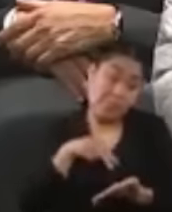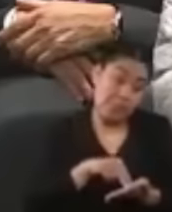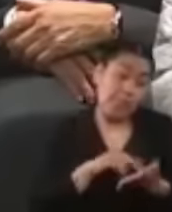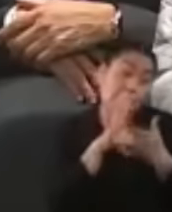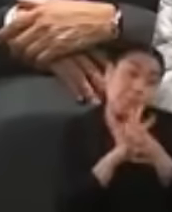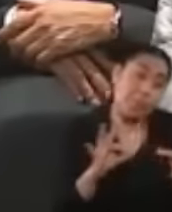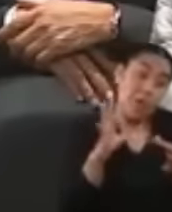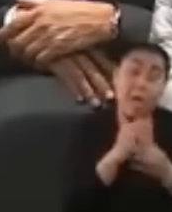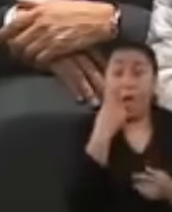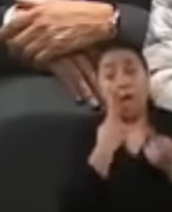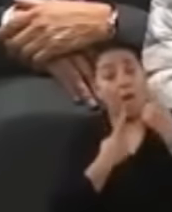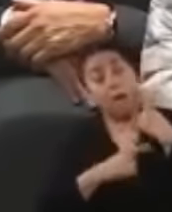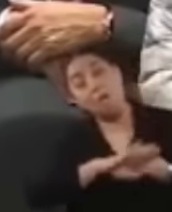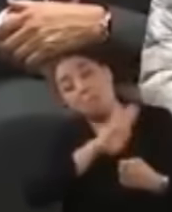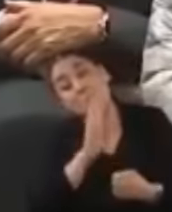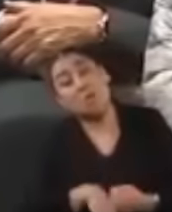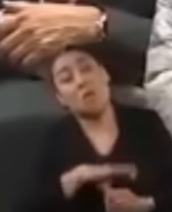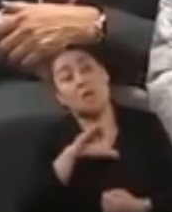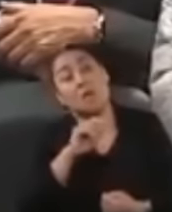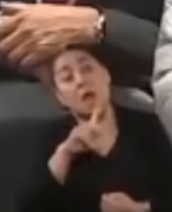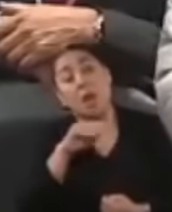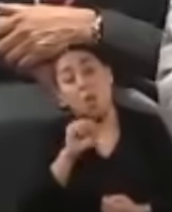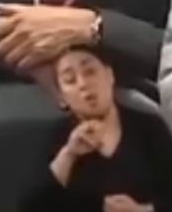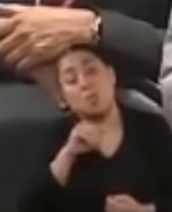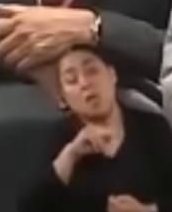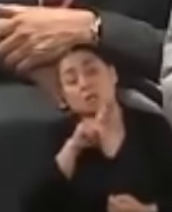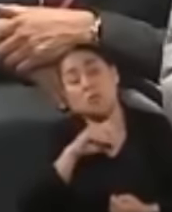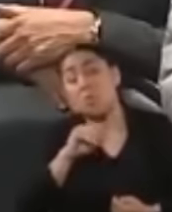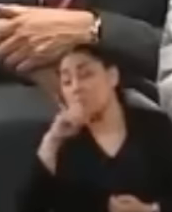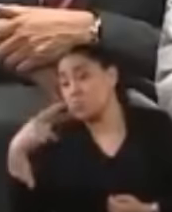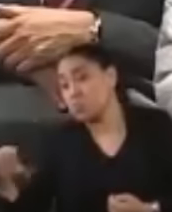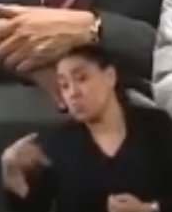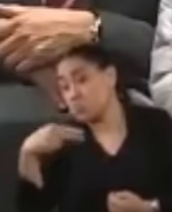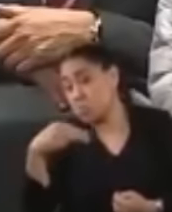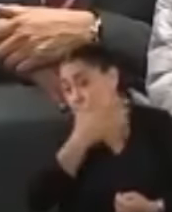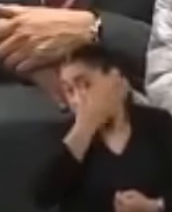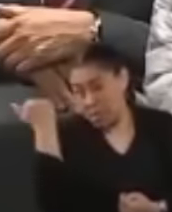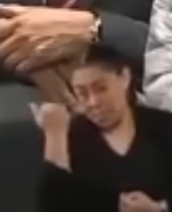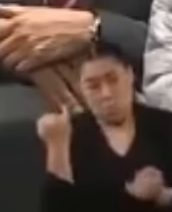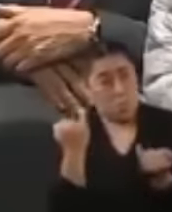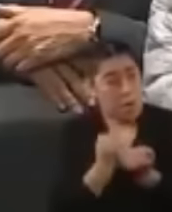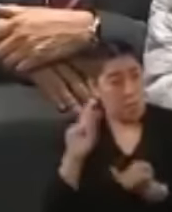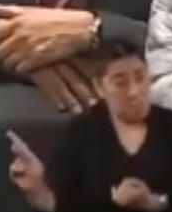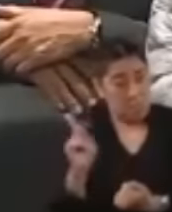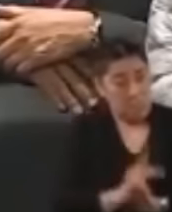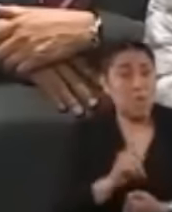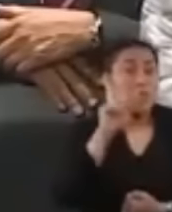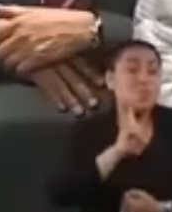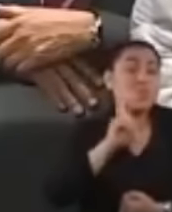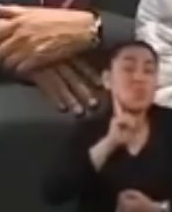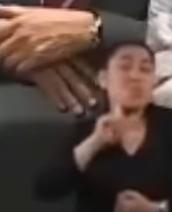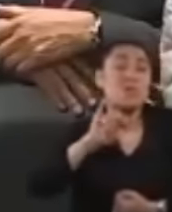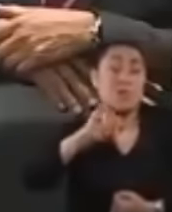Carlos Manso sin saber su nombre, como lo hizo Lili Telles, para los que